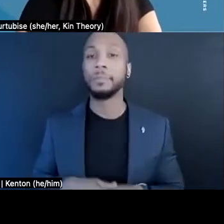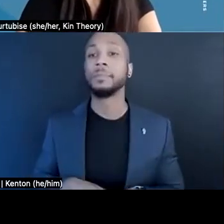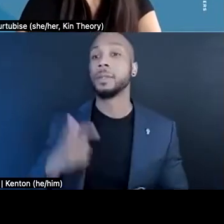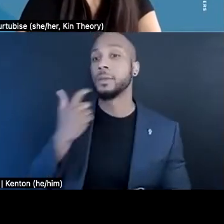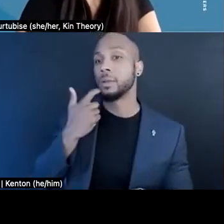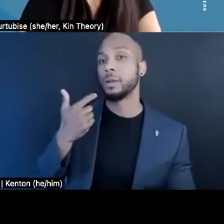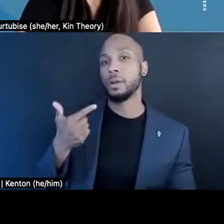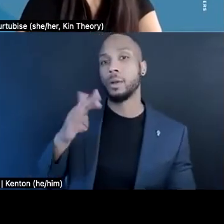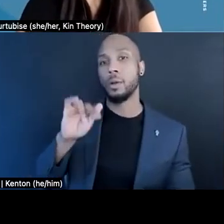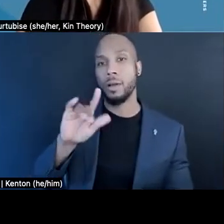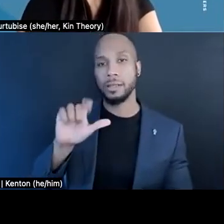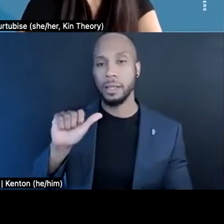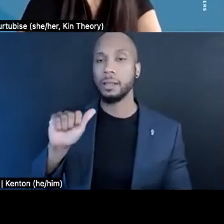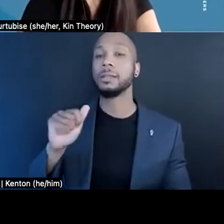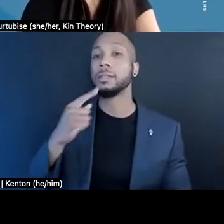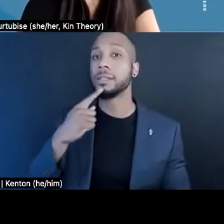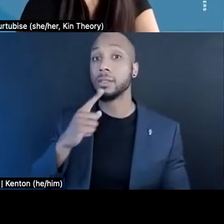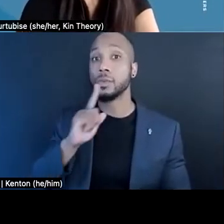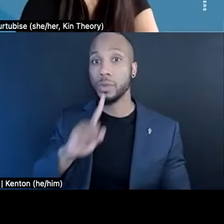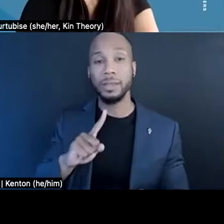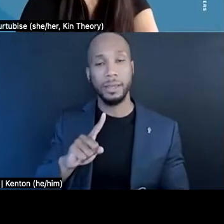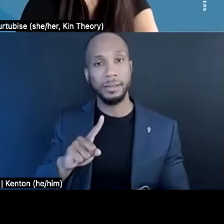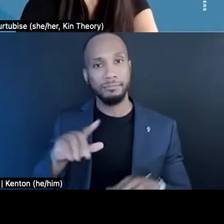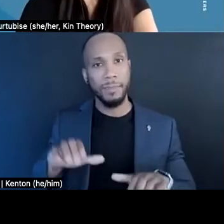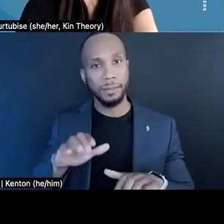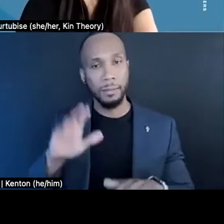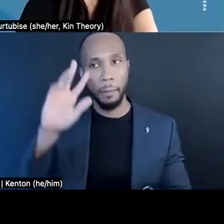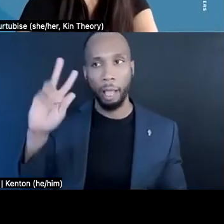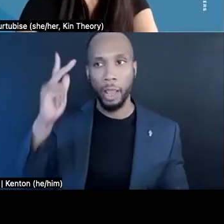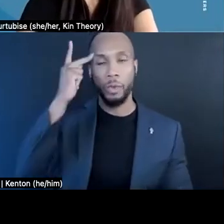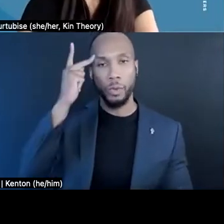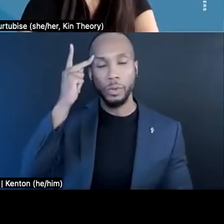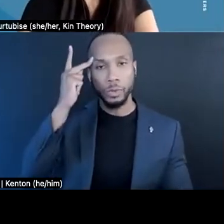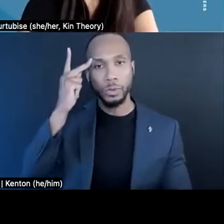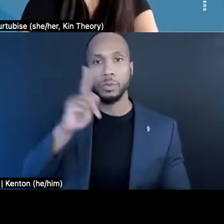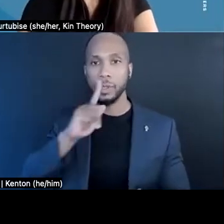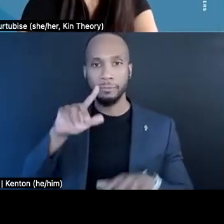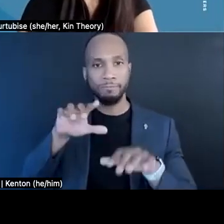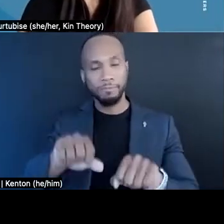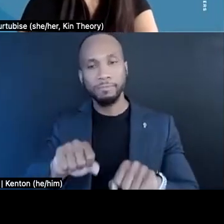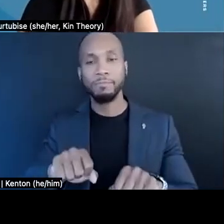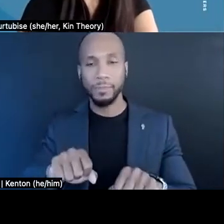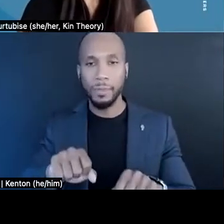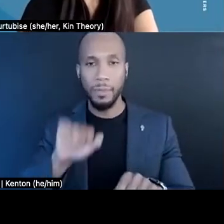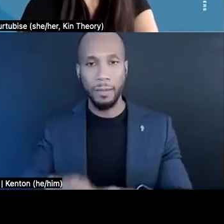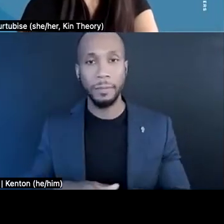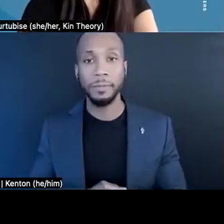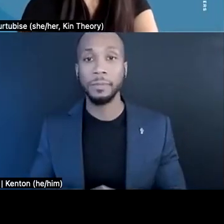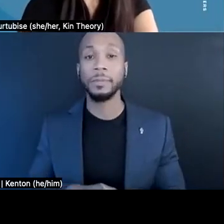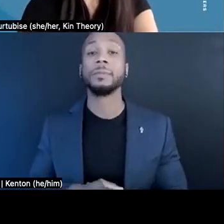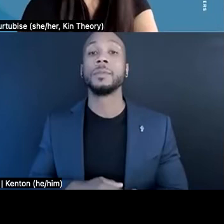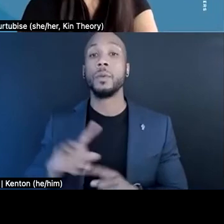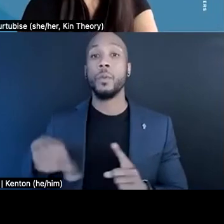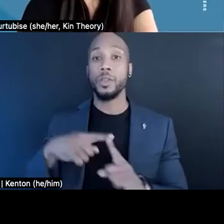un acto político agarrar la cámara. Creo que en mi caso, cuando agarré la cámara